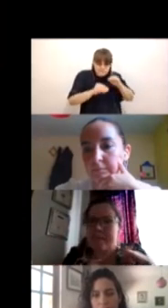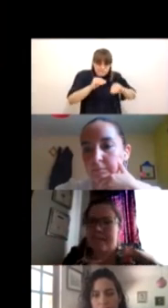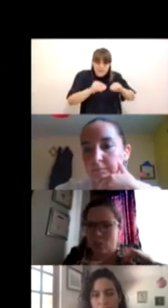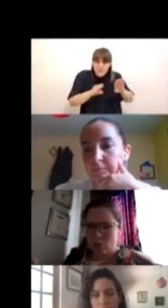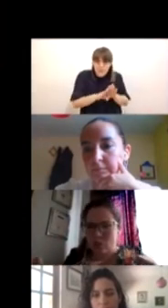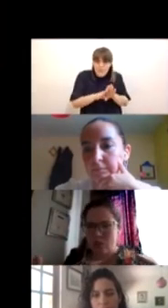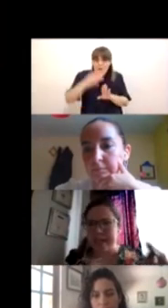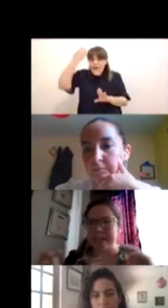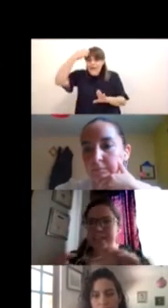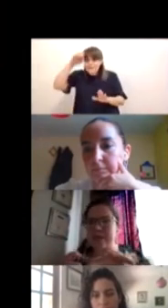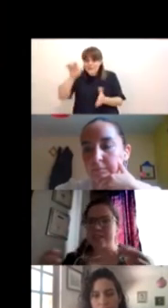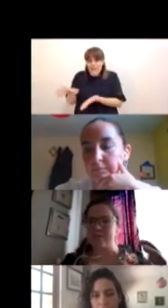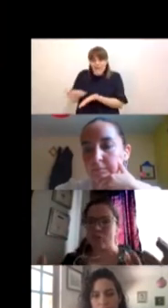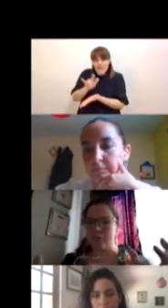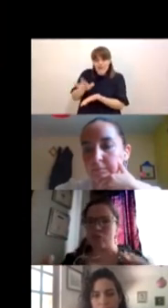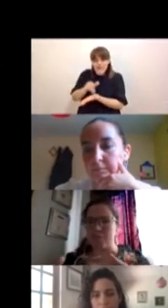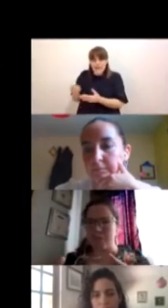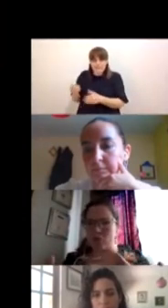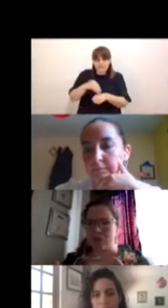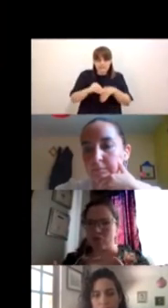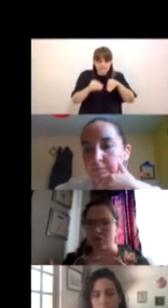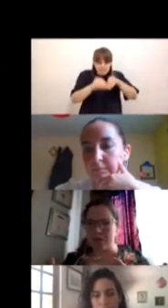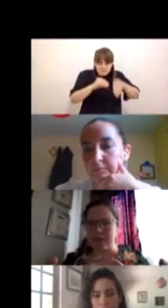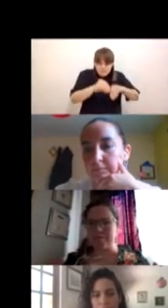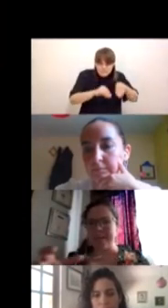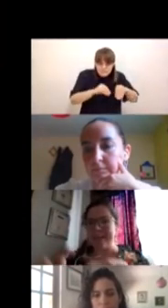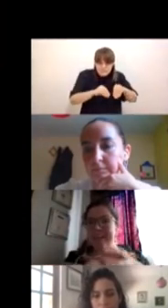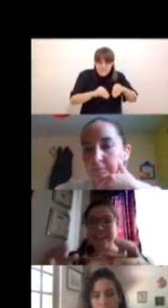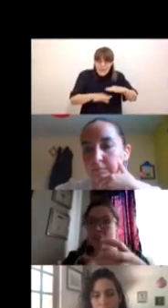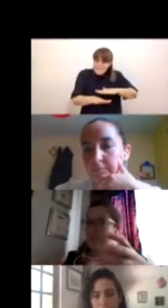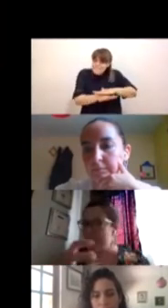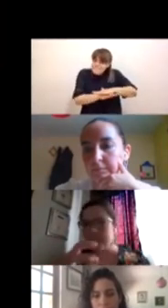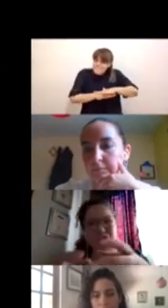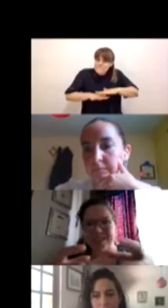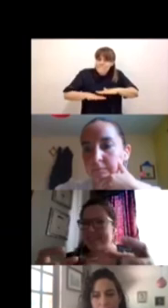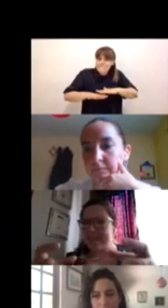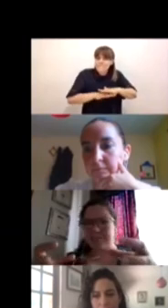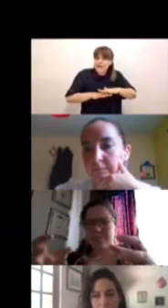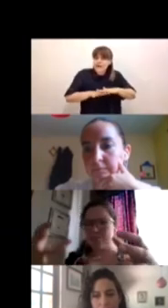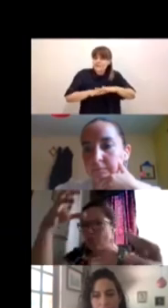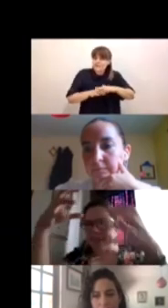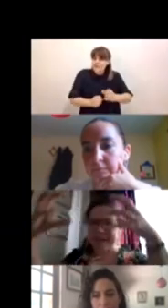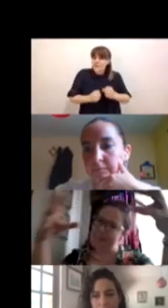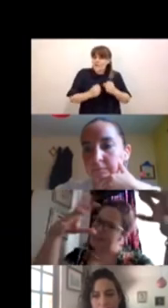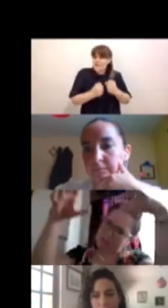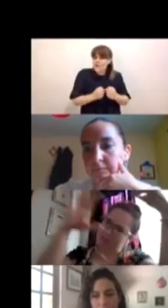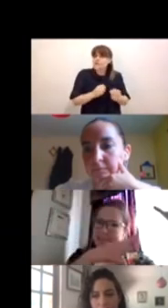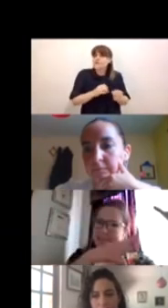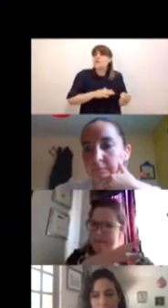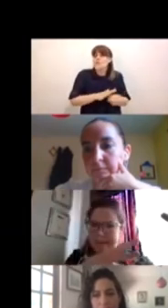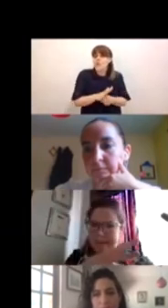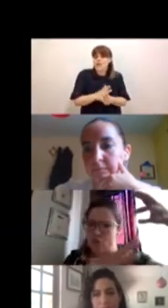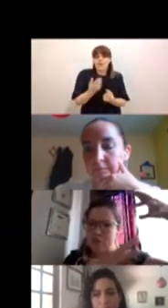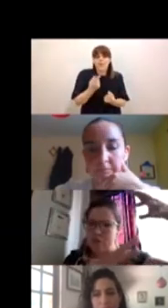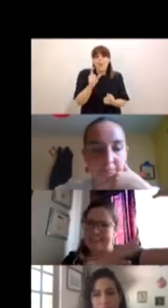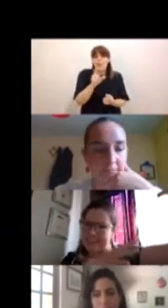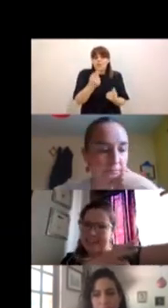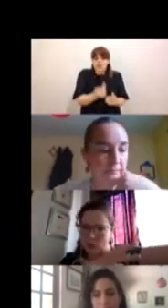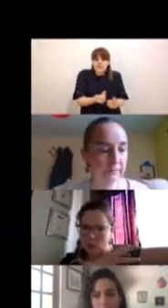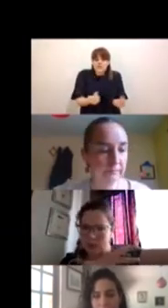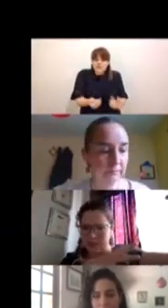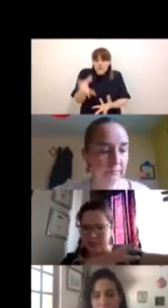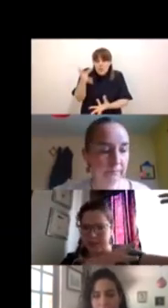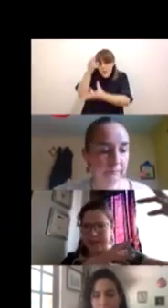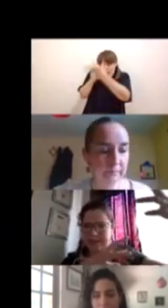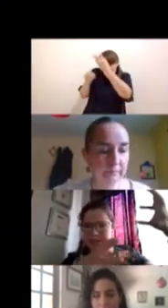cimientos es lo que se forma en los primeros años de vida si los cimientos están mal pues toda la casa va a quedar mal y no va a alcanzar